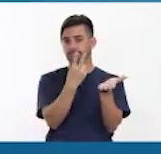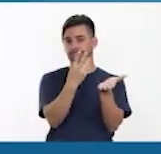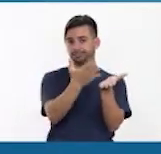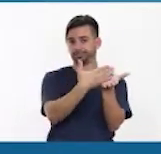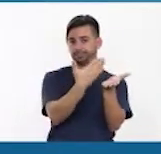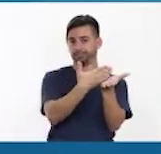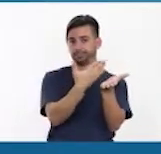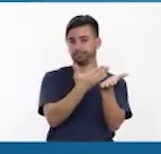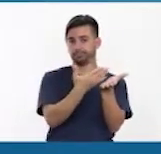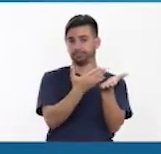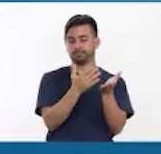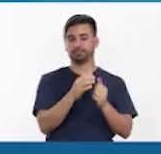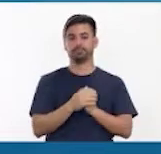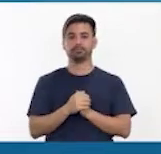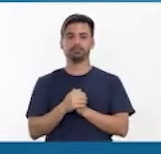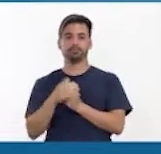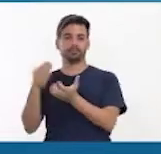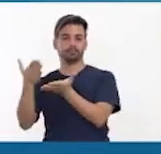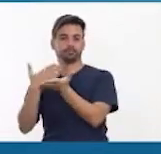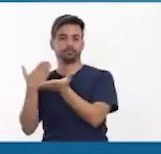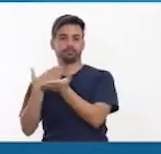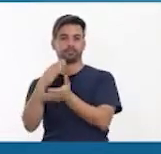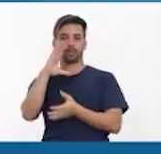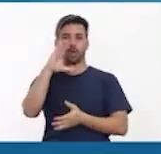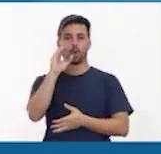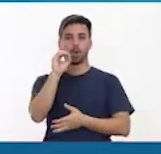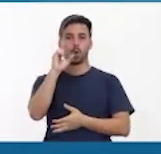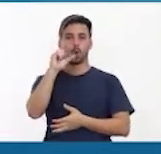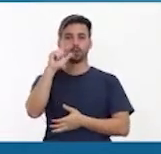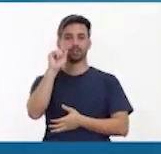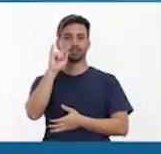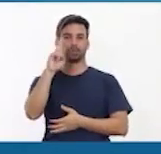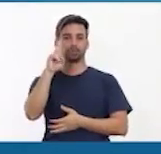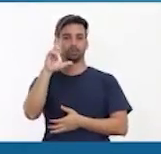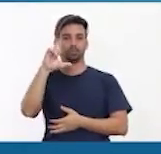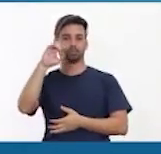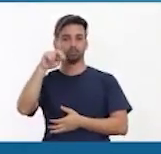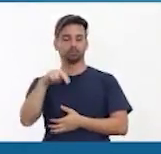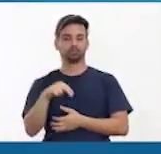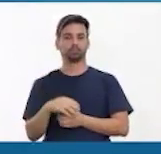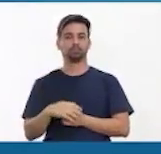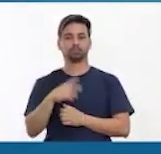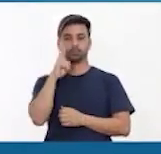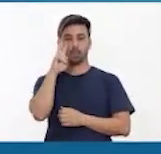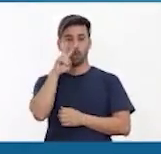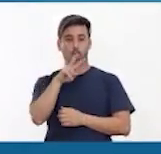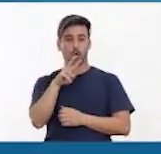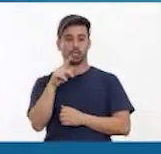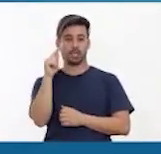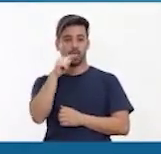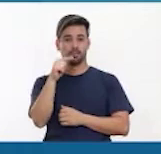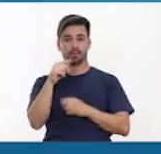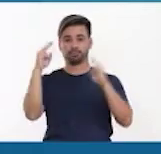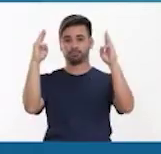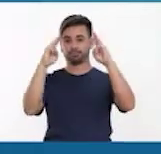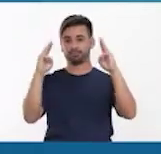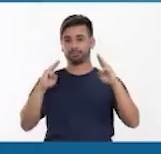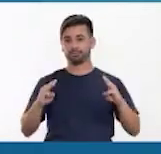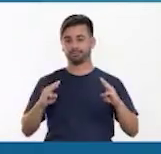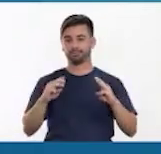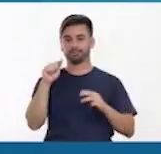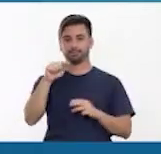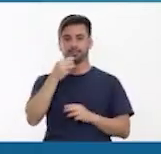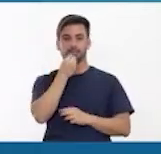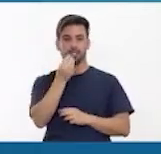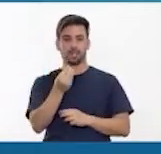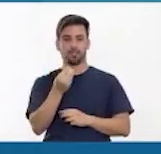constituciones, aquí en pantalla les muestro dos sitios donde pueden descargar, en